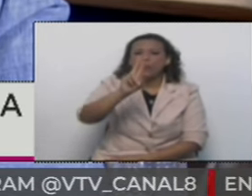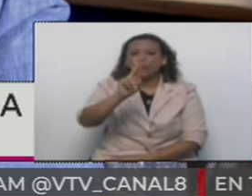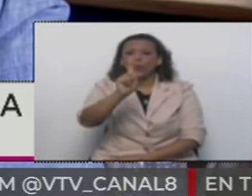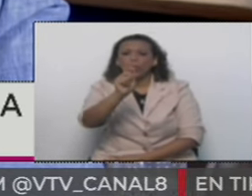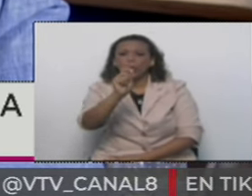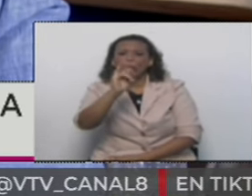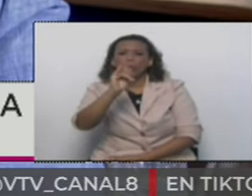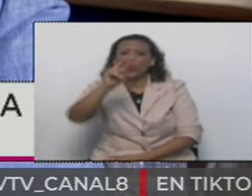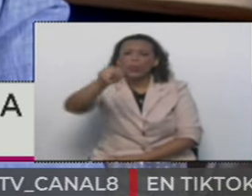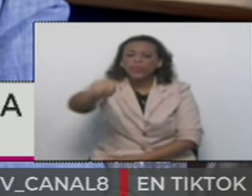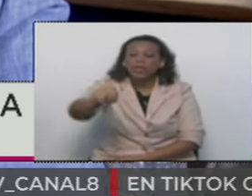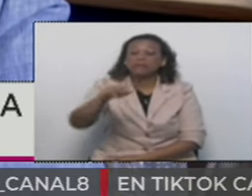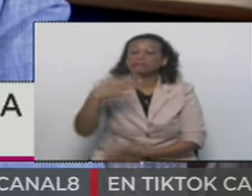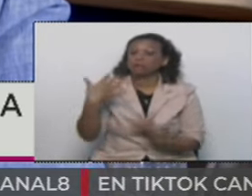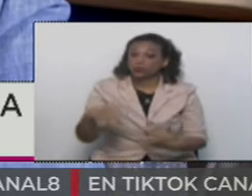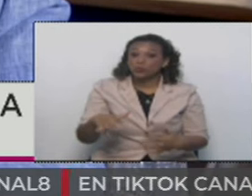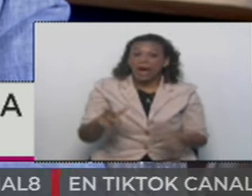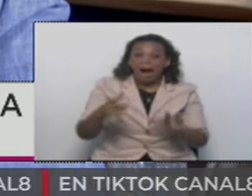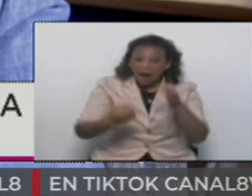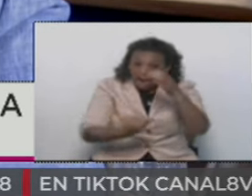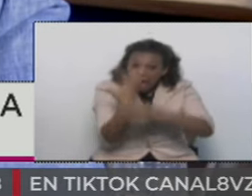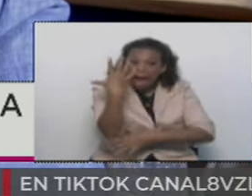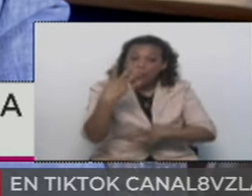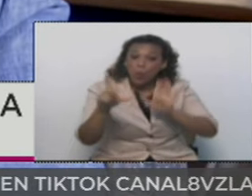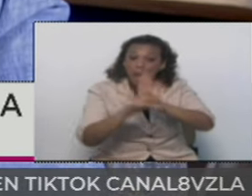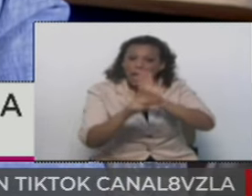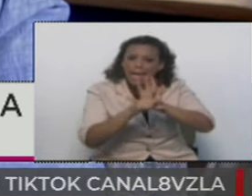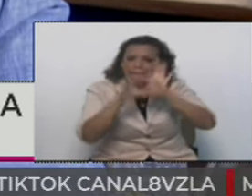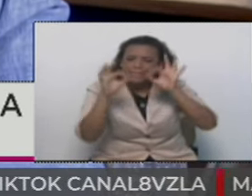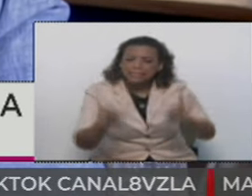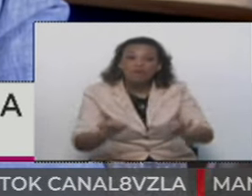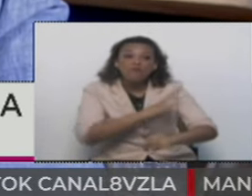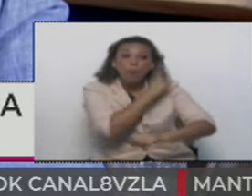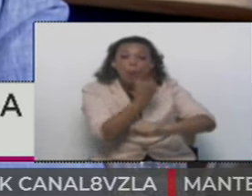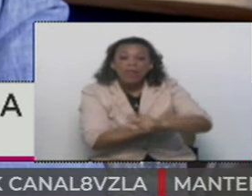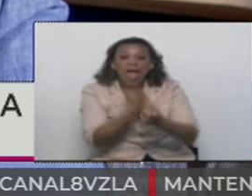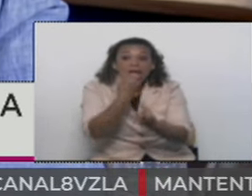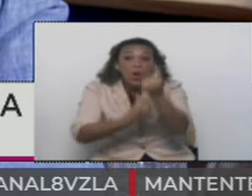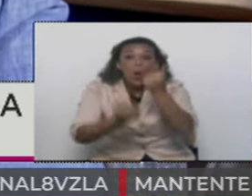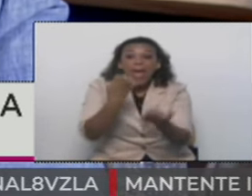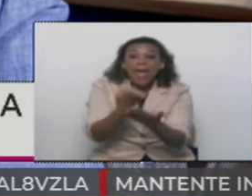pueblo muy fuerte. Rusia ya es una superpotencia económica,